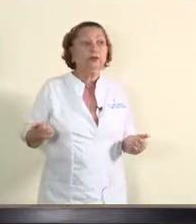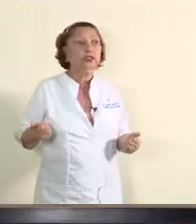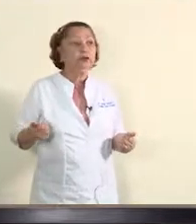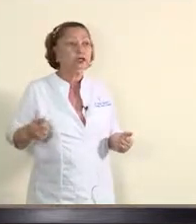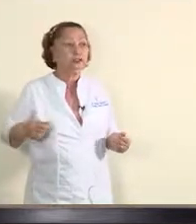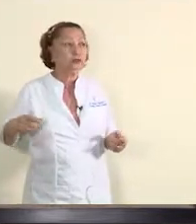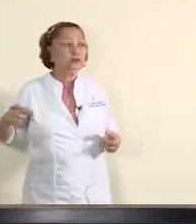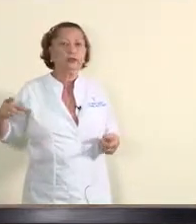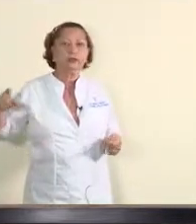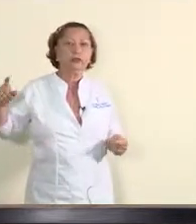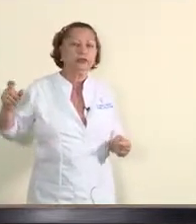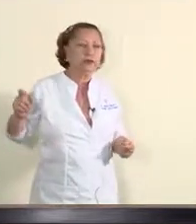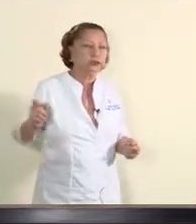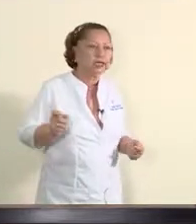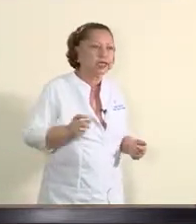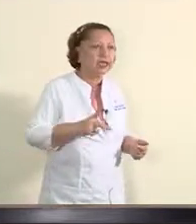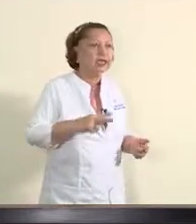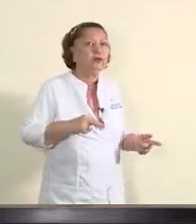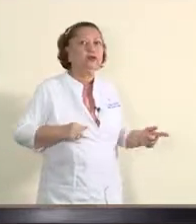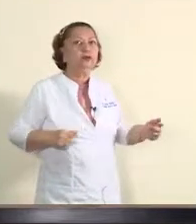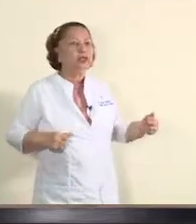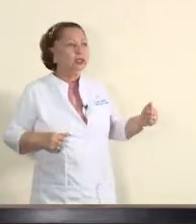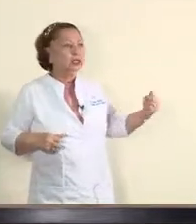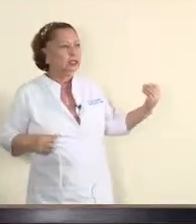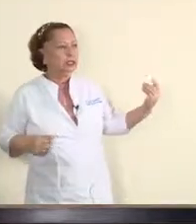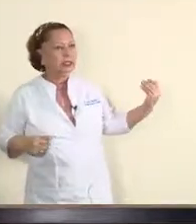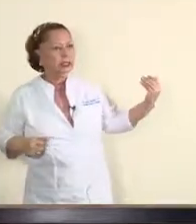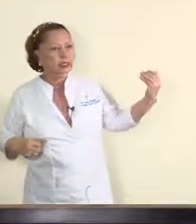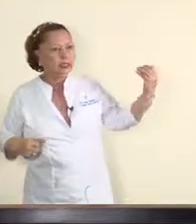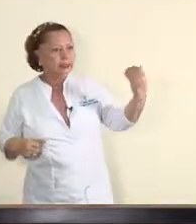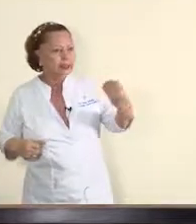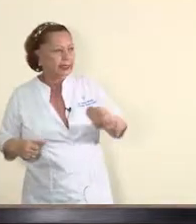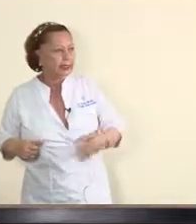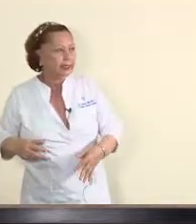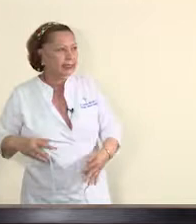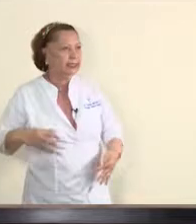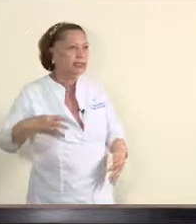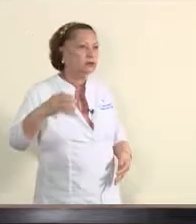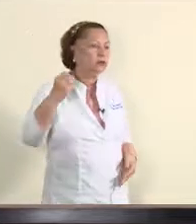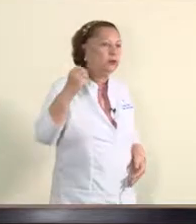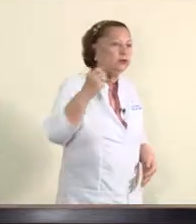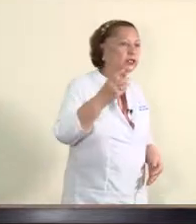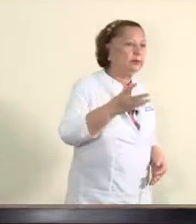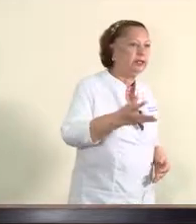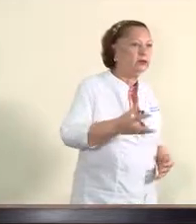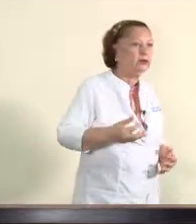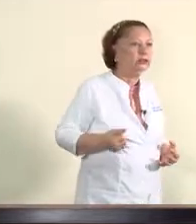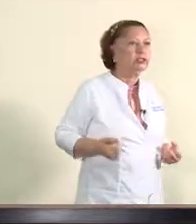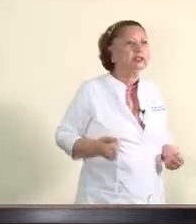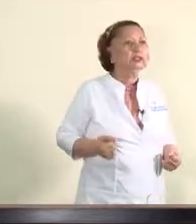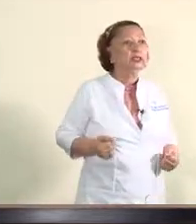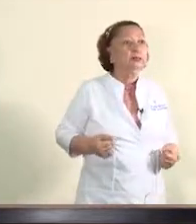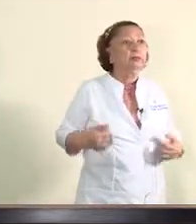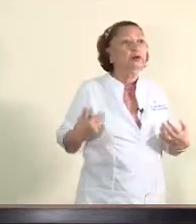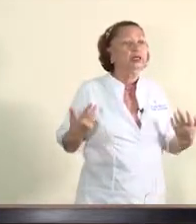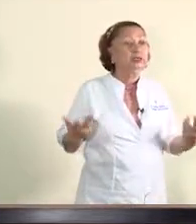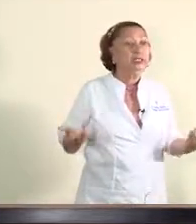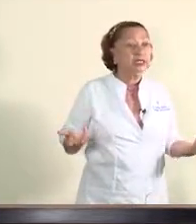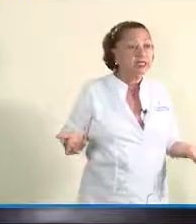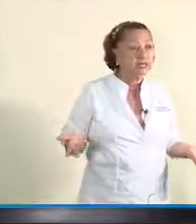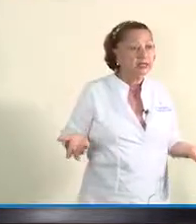tenemos los juegos lúdicos que son los encostalados, las carreras, los juegos de